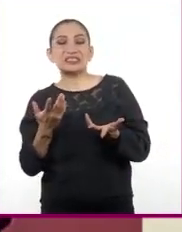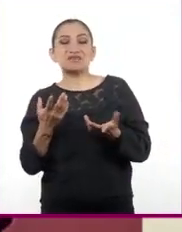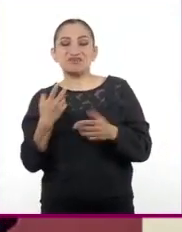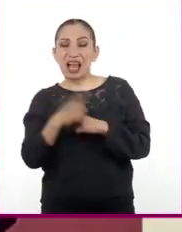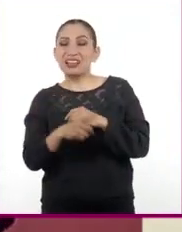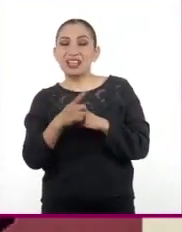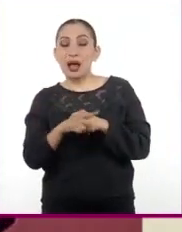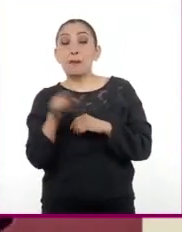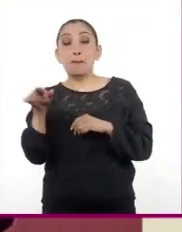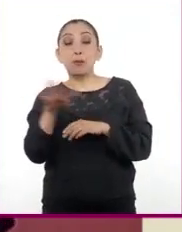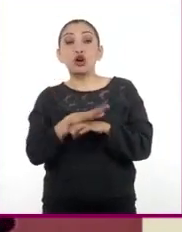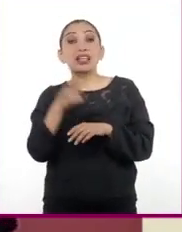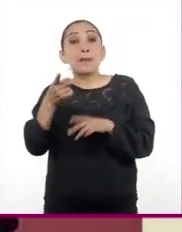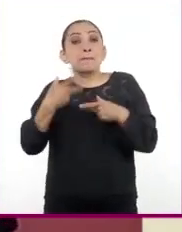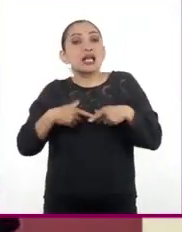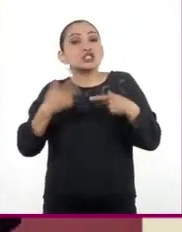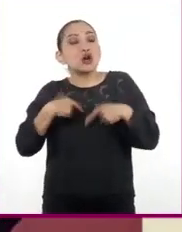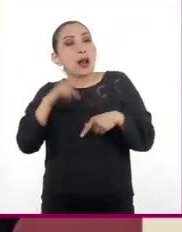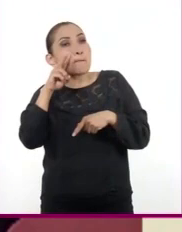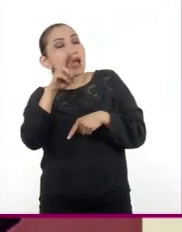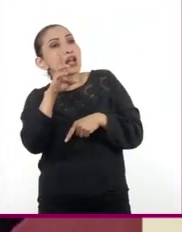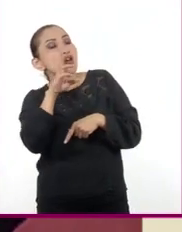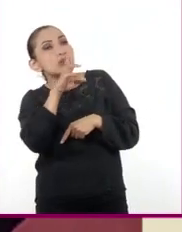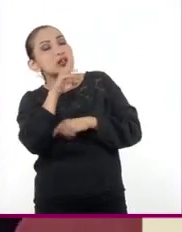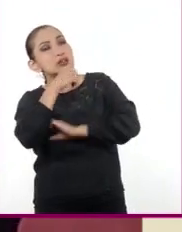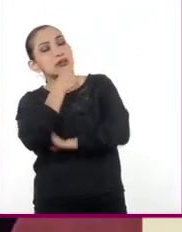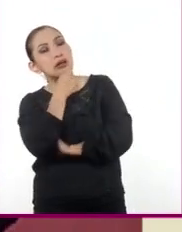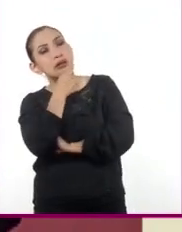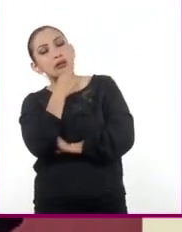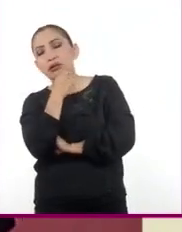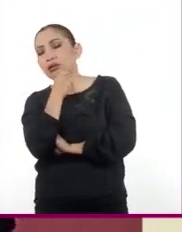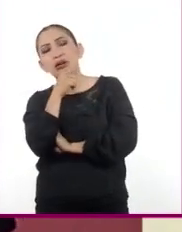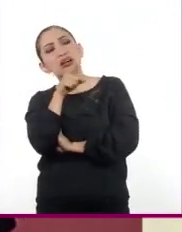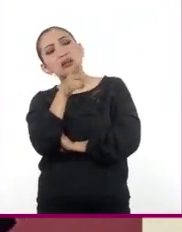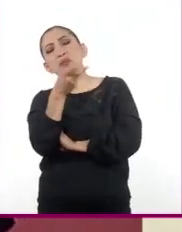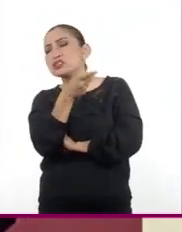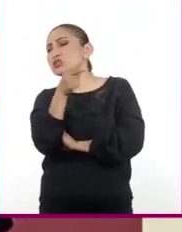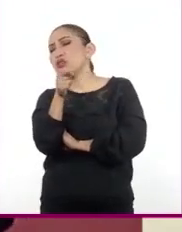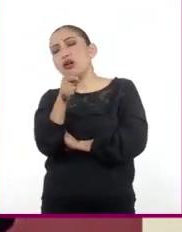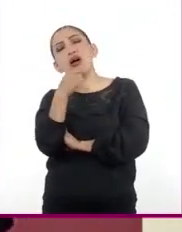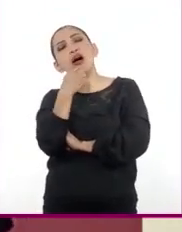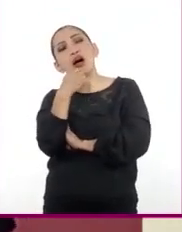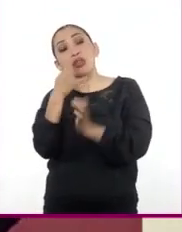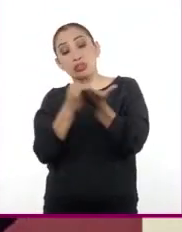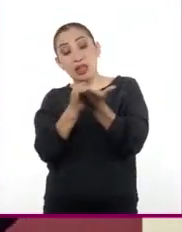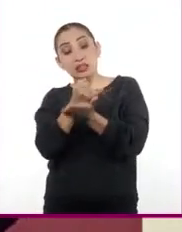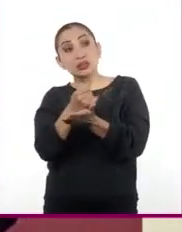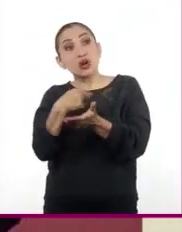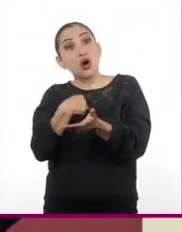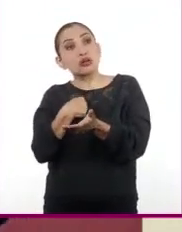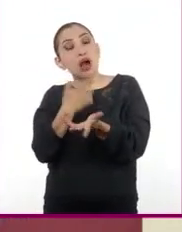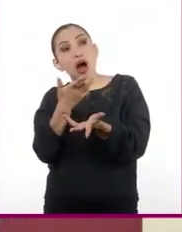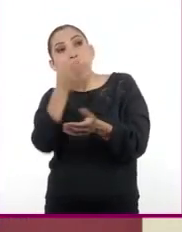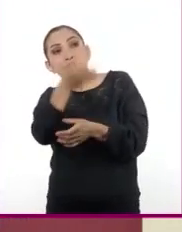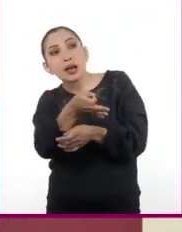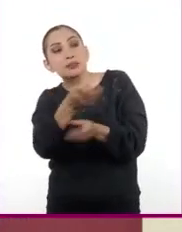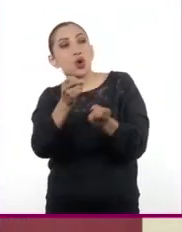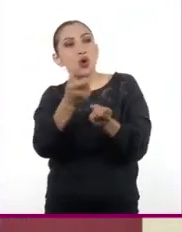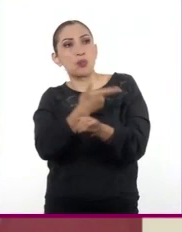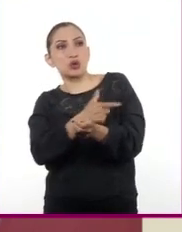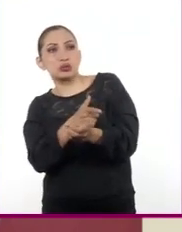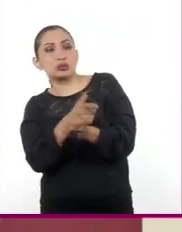las decisiones que la sociedad toma con respecto al desarrollo de la vida misma, de la vida social, ¿no? Nosotros